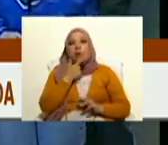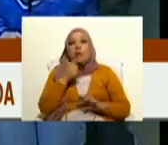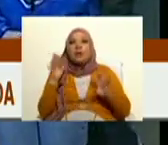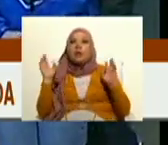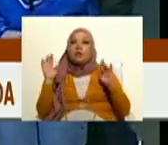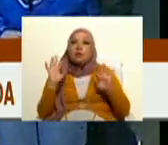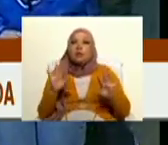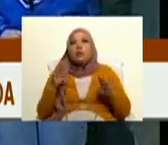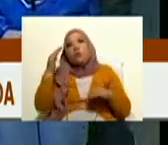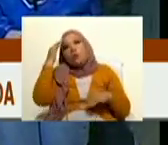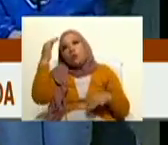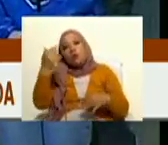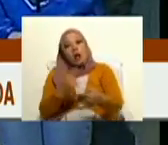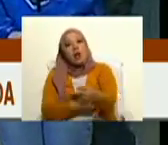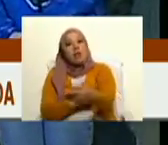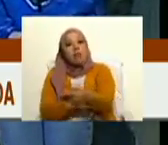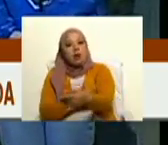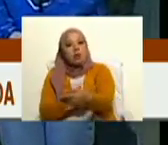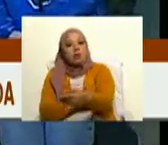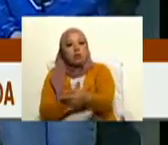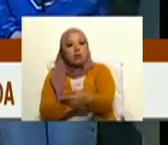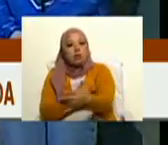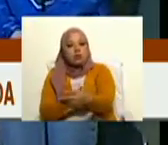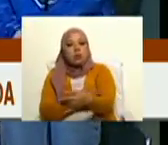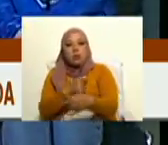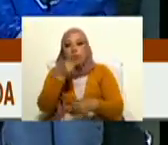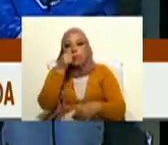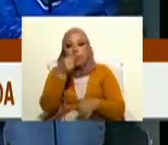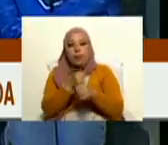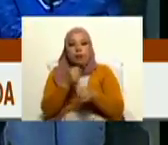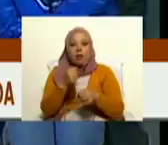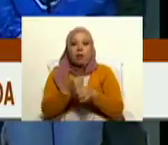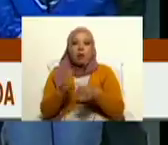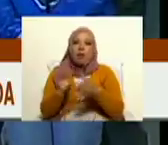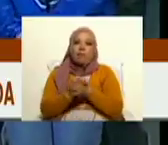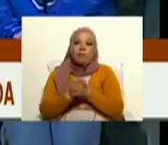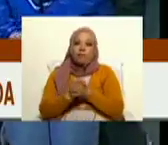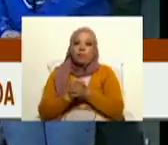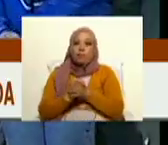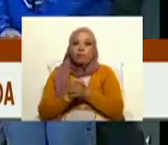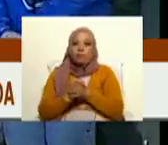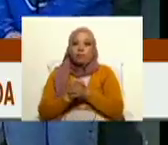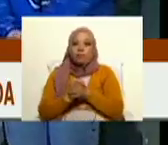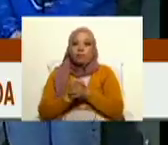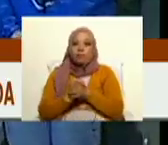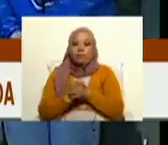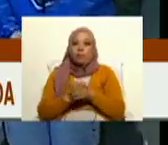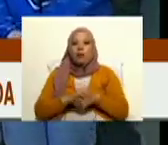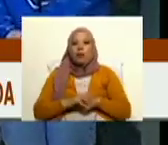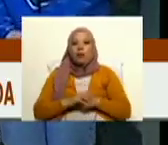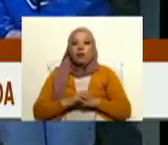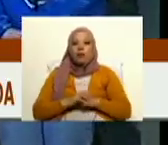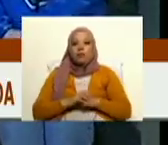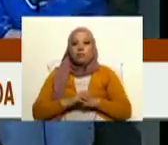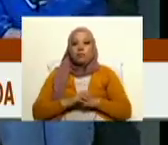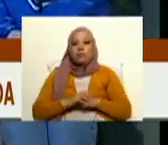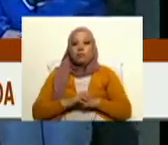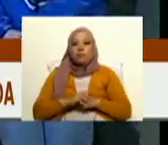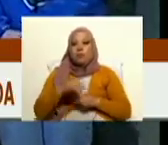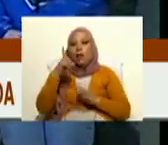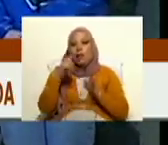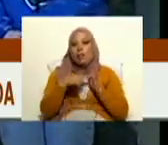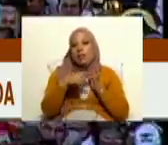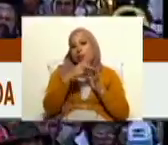Quiero saludar al hermano gobernador Freddy Bernal, compañero y camarada de mil batallas. Mil una,